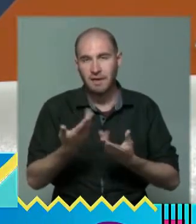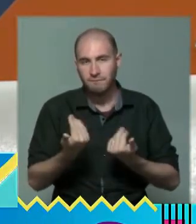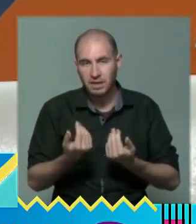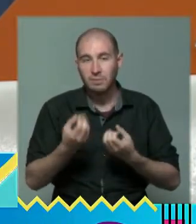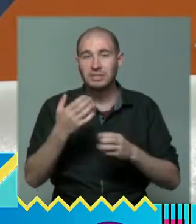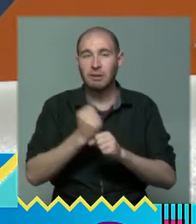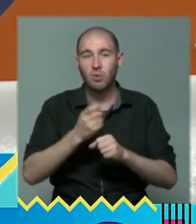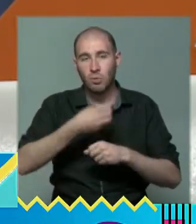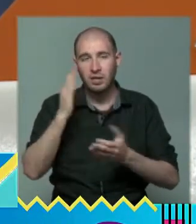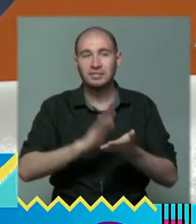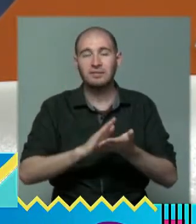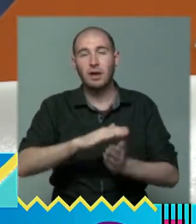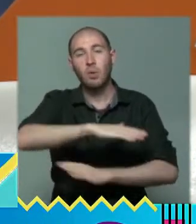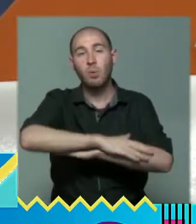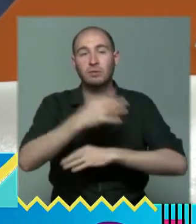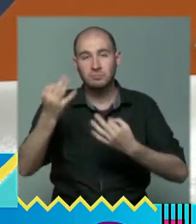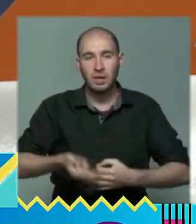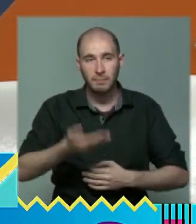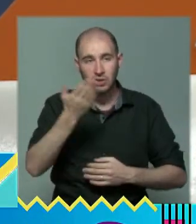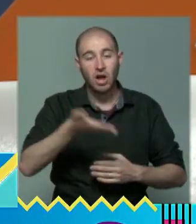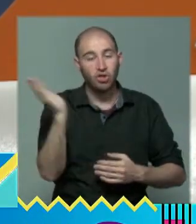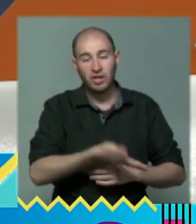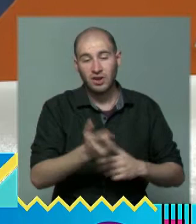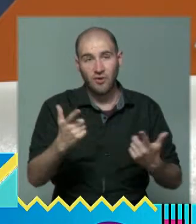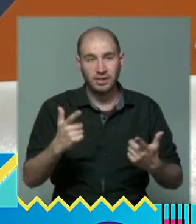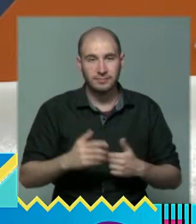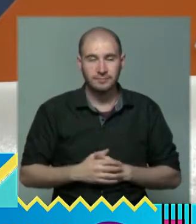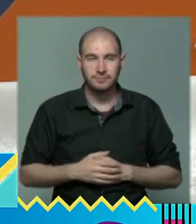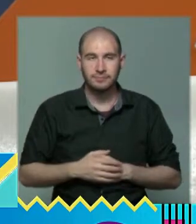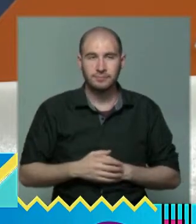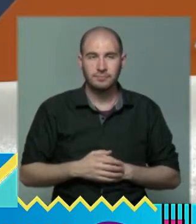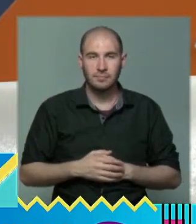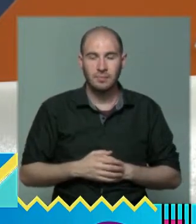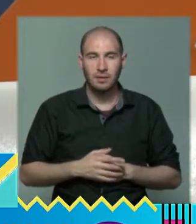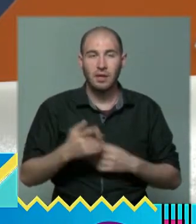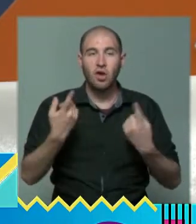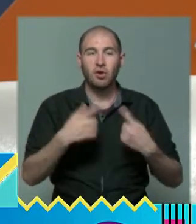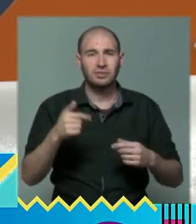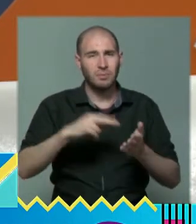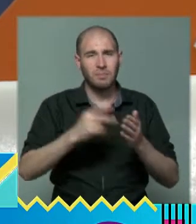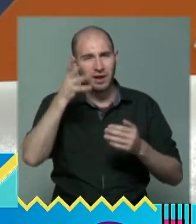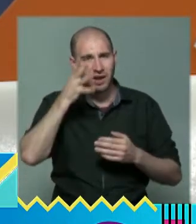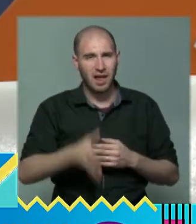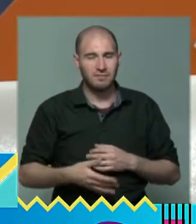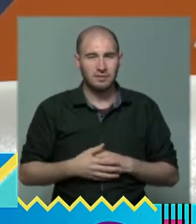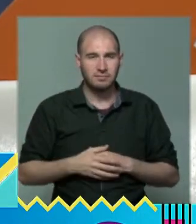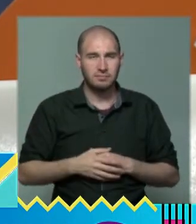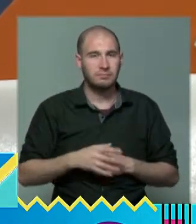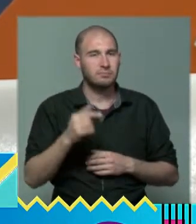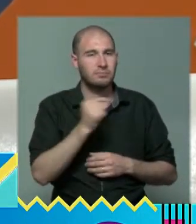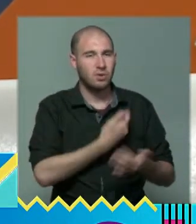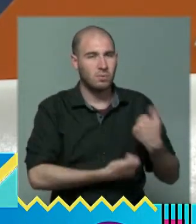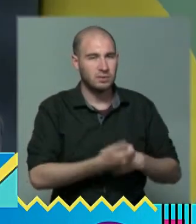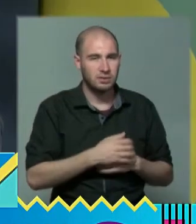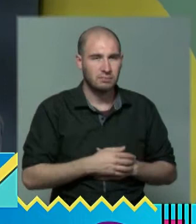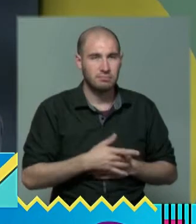cualquier trabajo hoy te piden un certificado de buena conducta y una persona condenada no lo tiene. No lo tiene. Ese es uno de los graves problemas que tenemos. Entonces, Mariana,